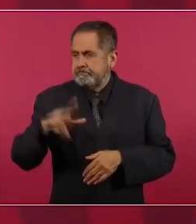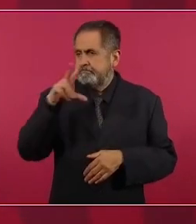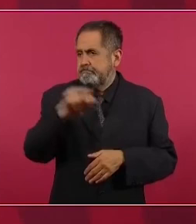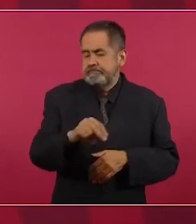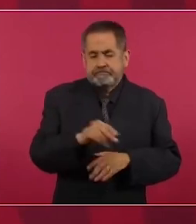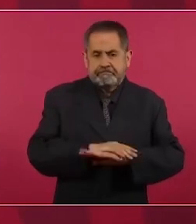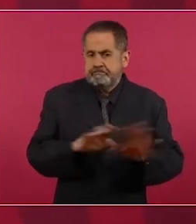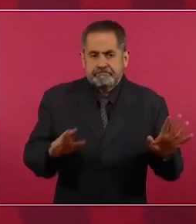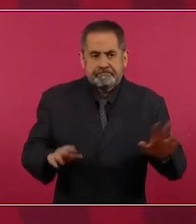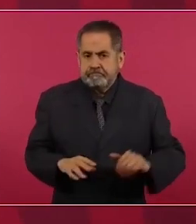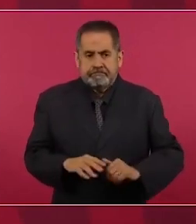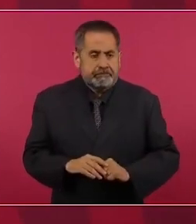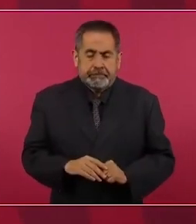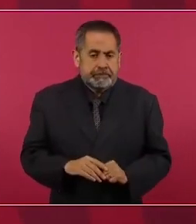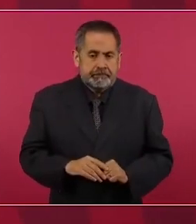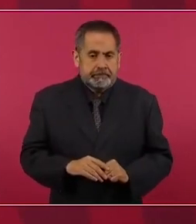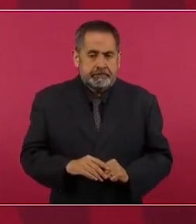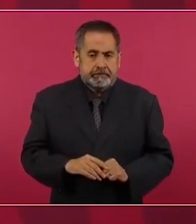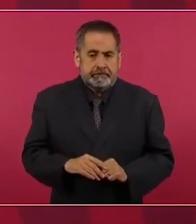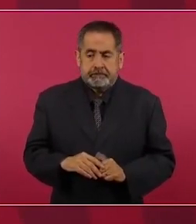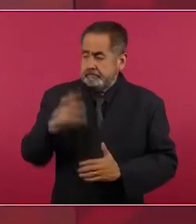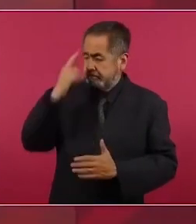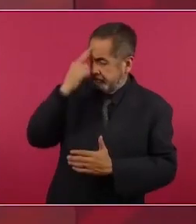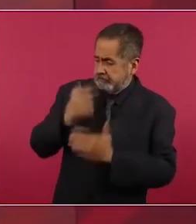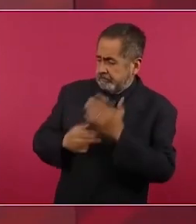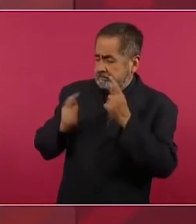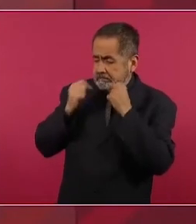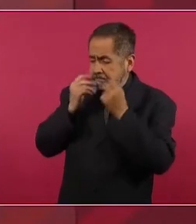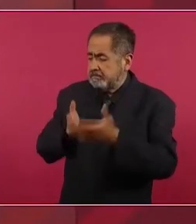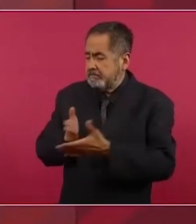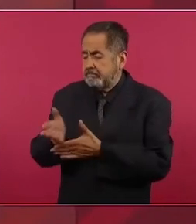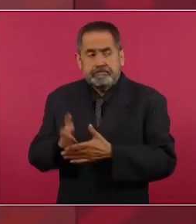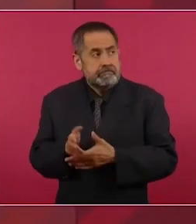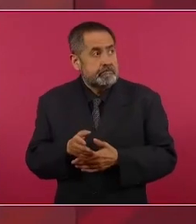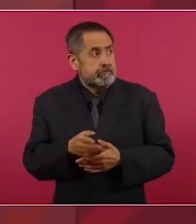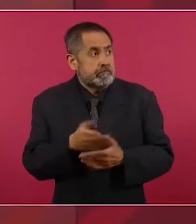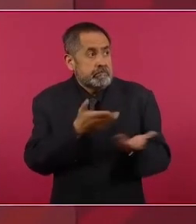que se viole nuestra soberanía.